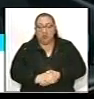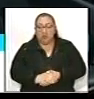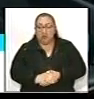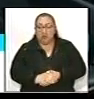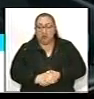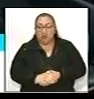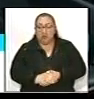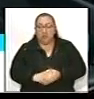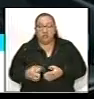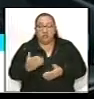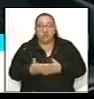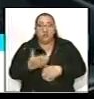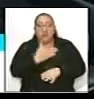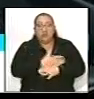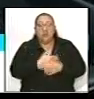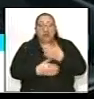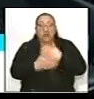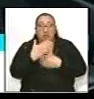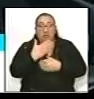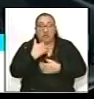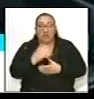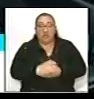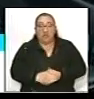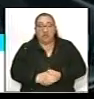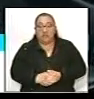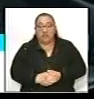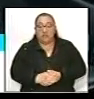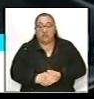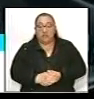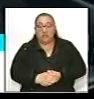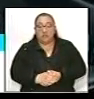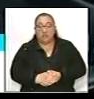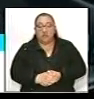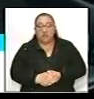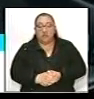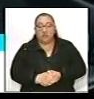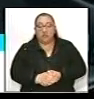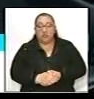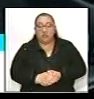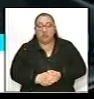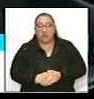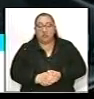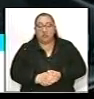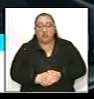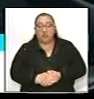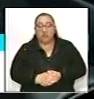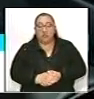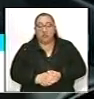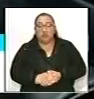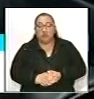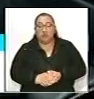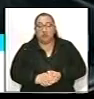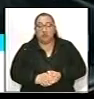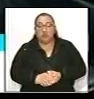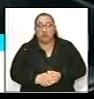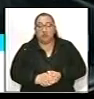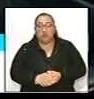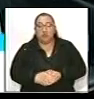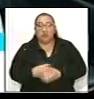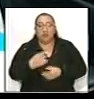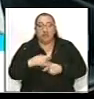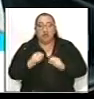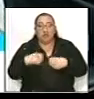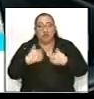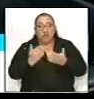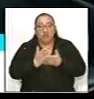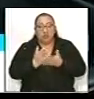más temprano uno empieza a estudiar, es más beneficioso para él y para su familia. ¿Okay?